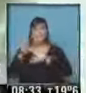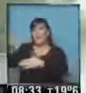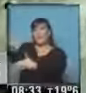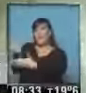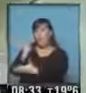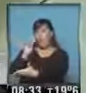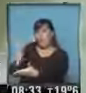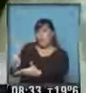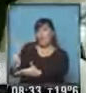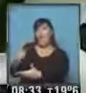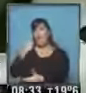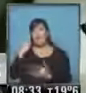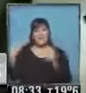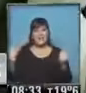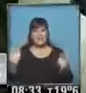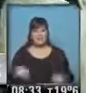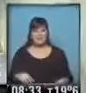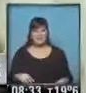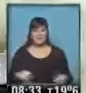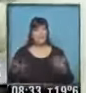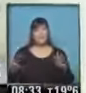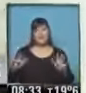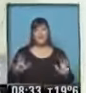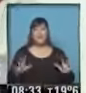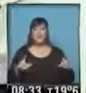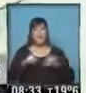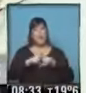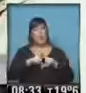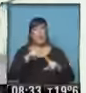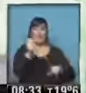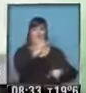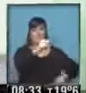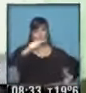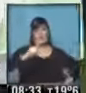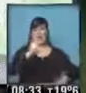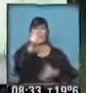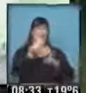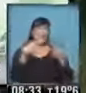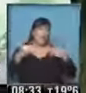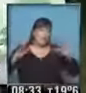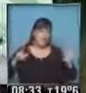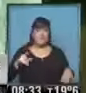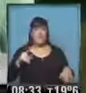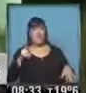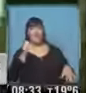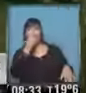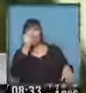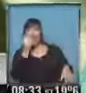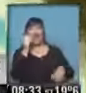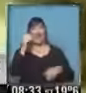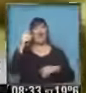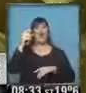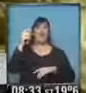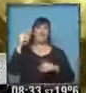en los dibujos, en poder ver qué es lo que podemos hacer. Más o menos, pues nos damos maña para poder hacer los dibujos que podamos hacer. Tenemos florcitas, cisnes. Tenemos